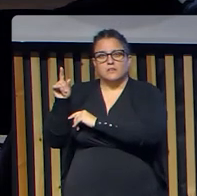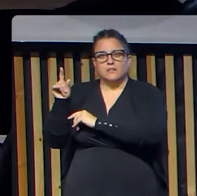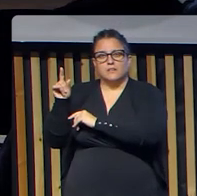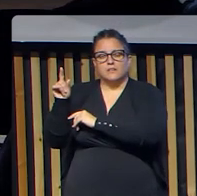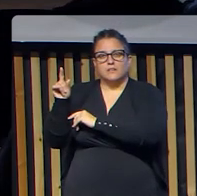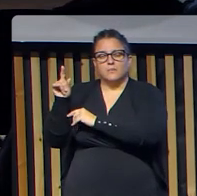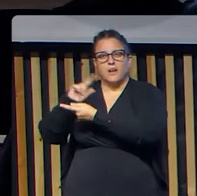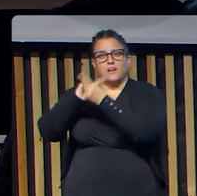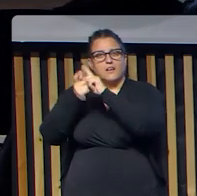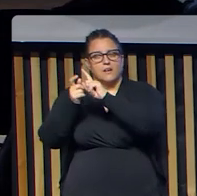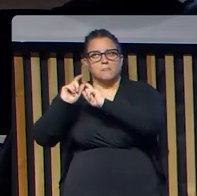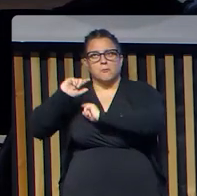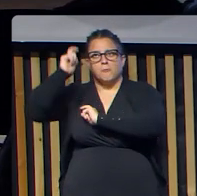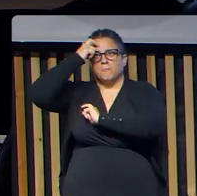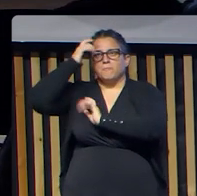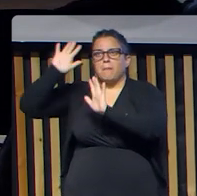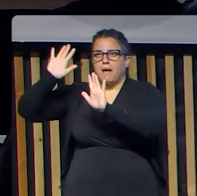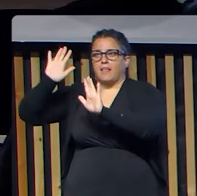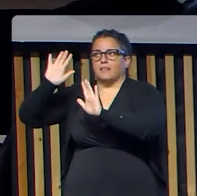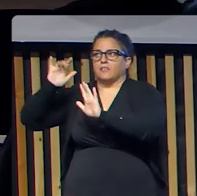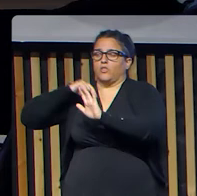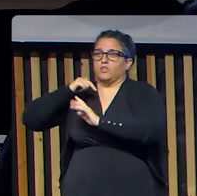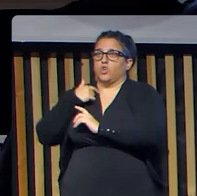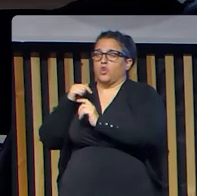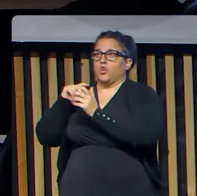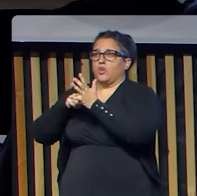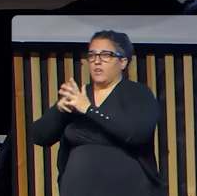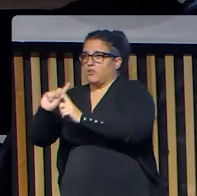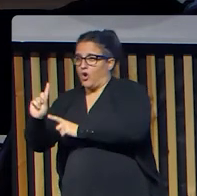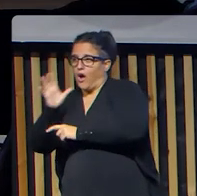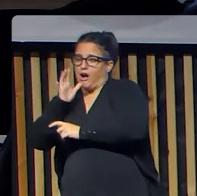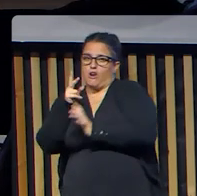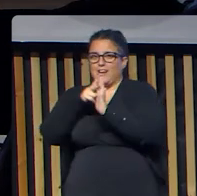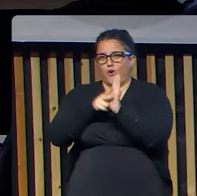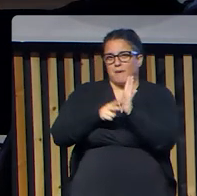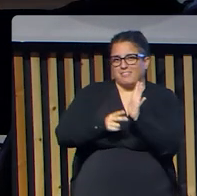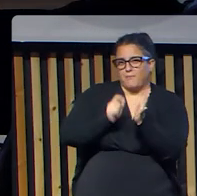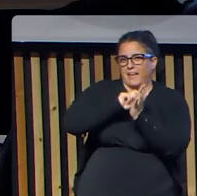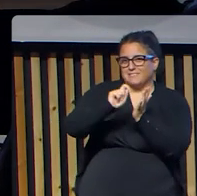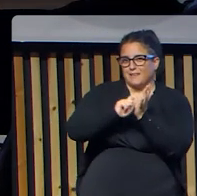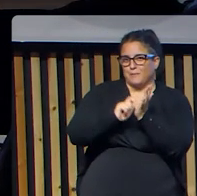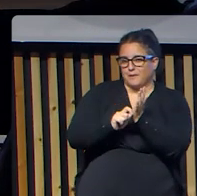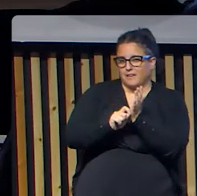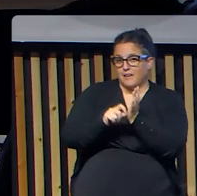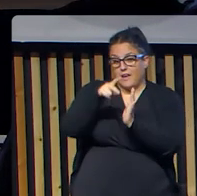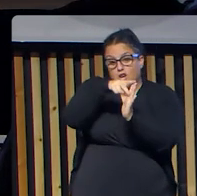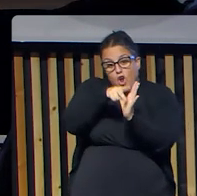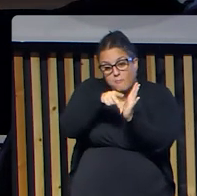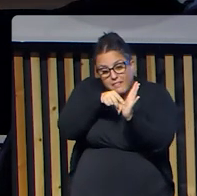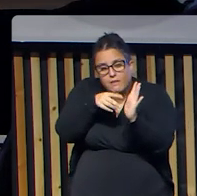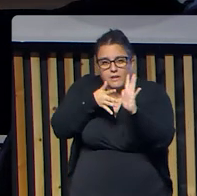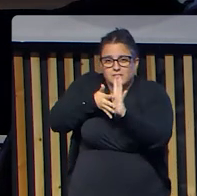la normativa va a describir así no O sea existe una especie de modelo inmanente de